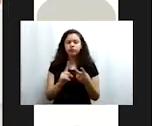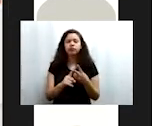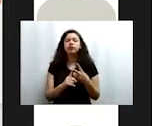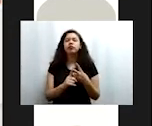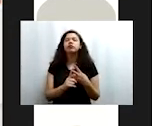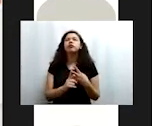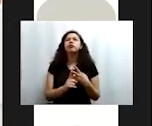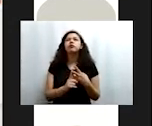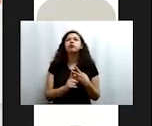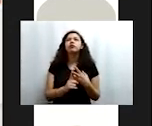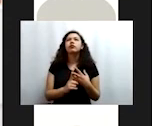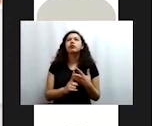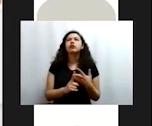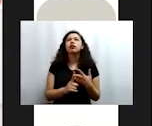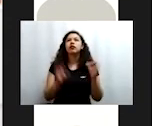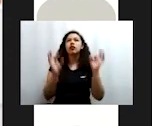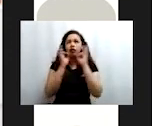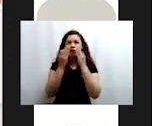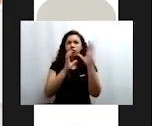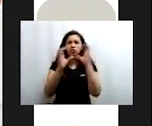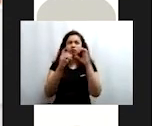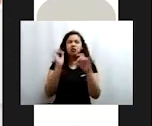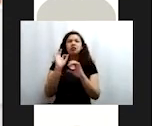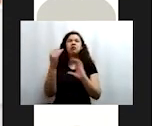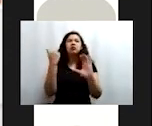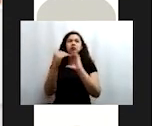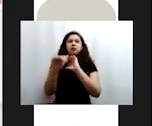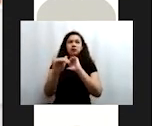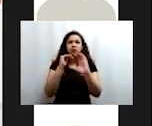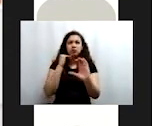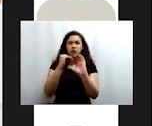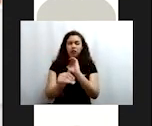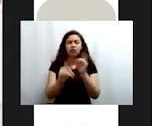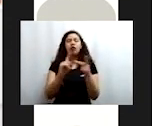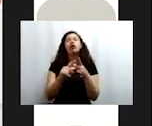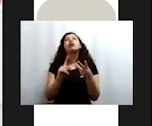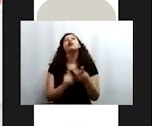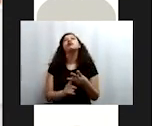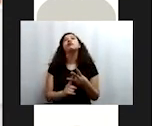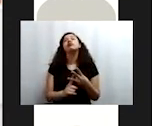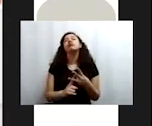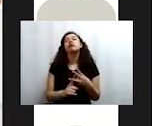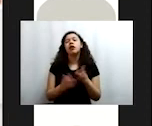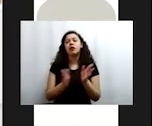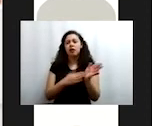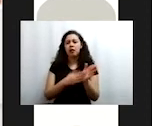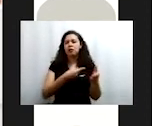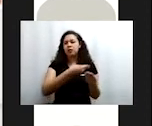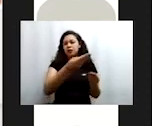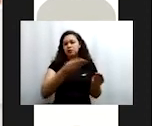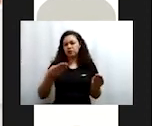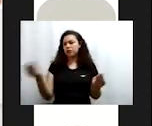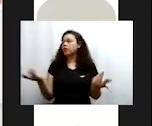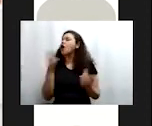tienen de comunicarse, a lo mejor vía correo electrónico, a lo mejor a través de volantes que ya no se utilizan